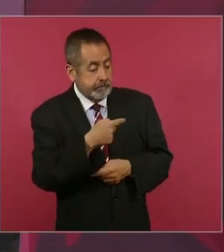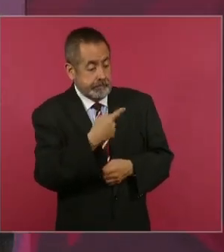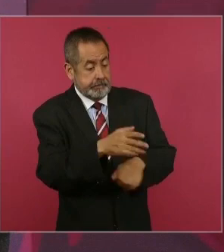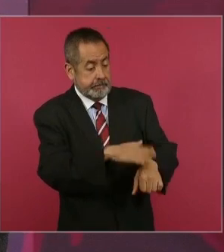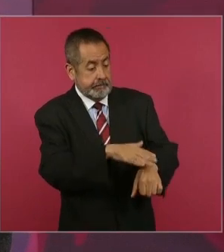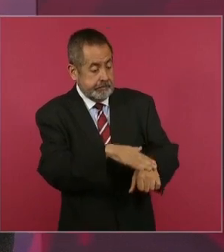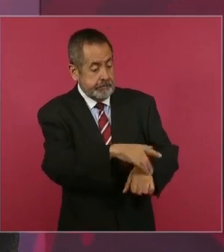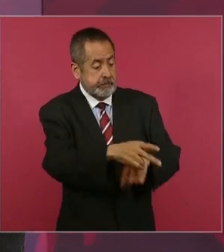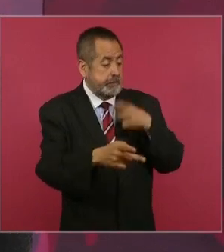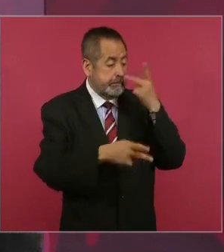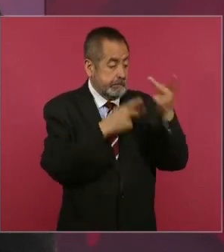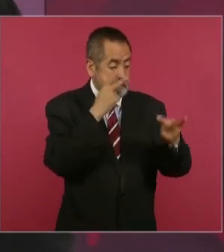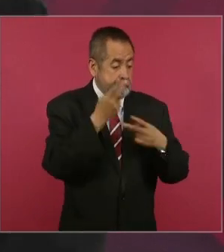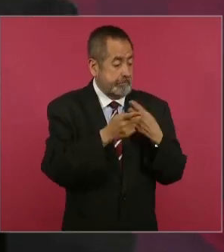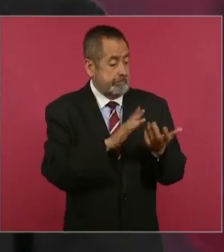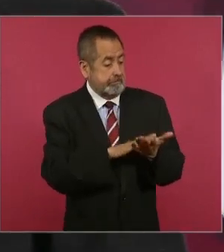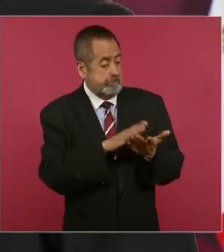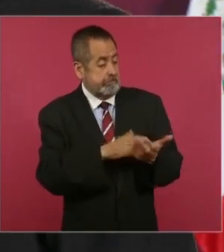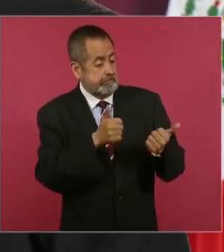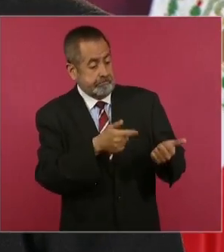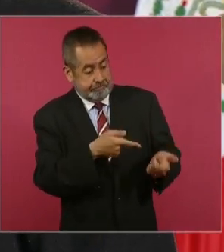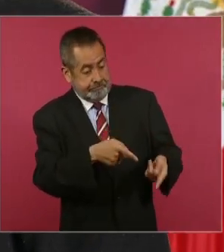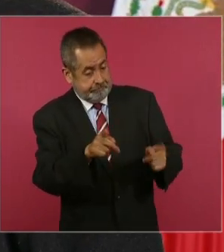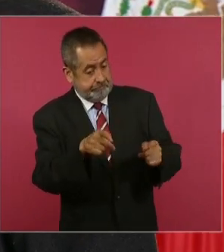de información